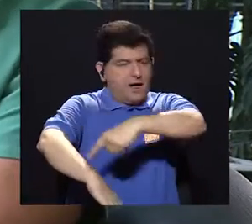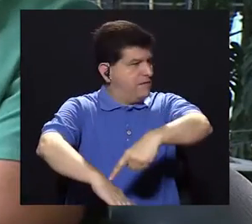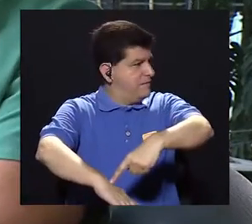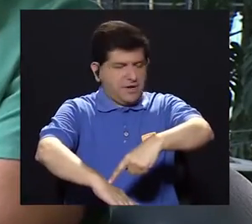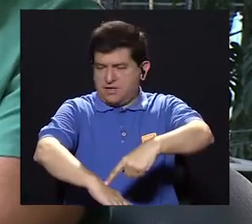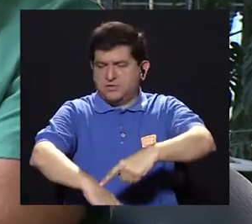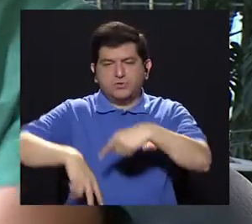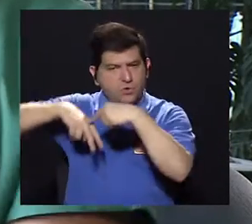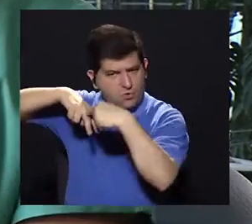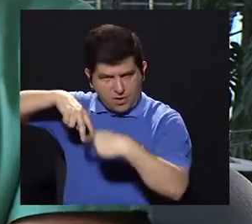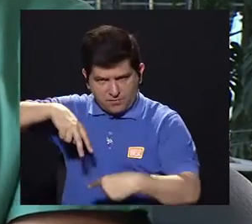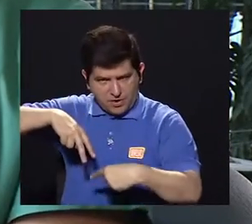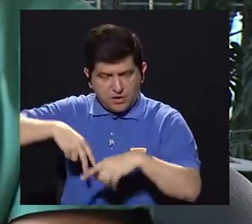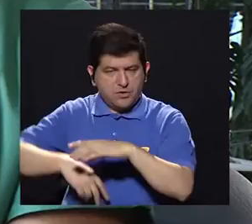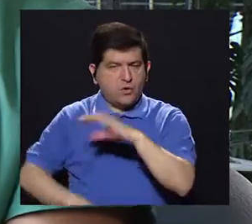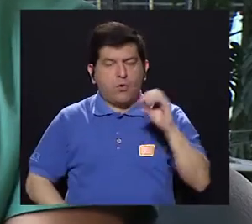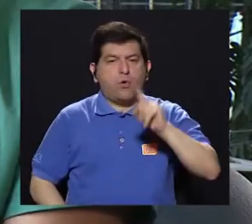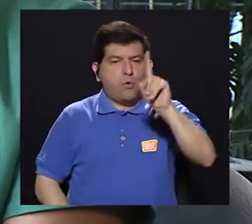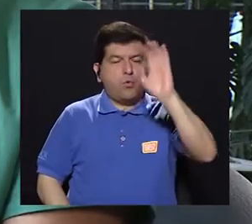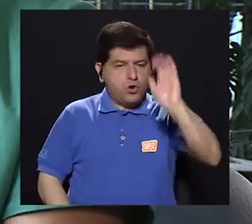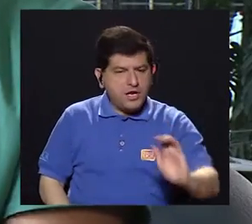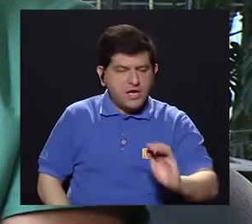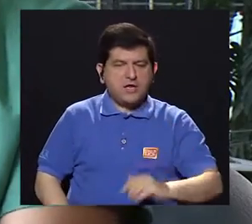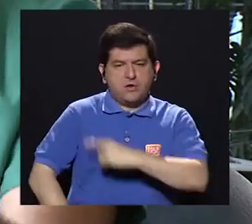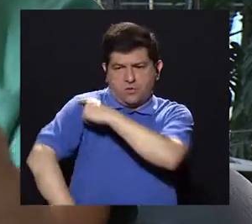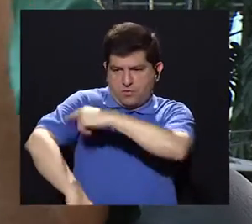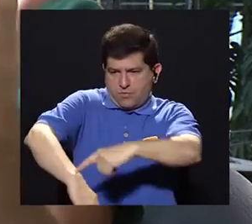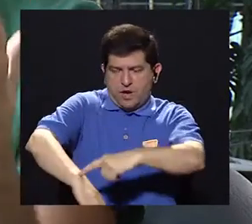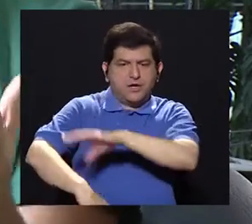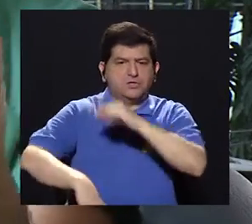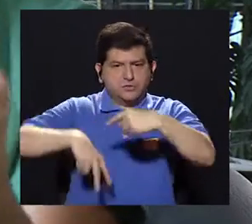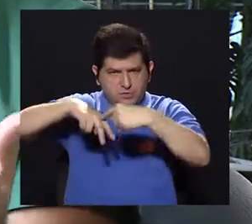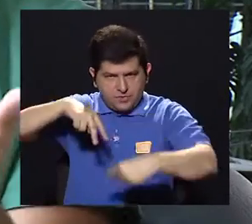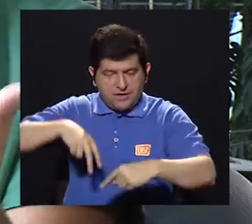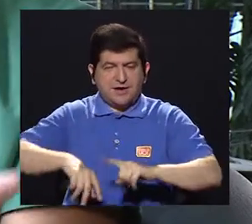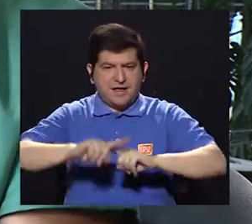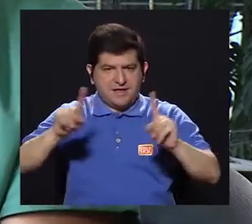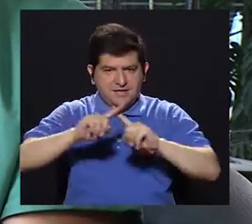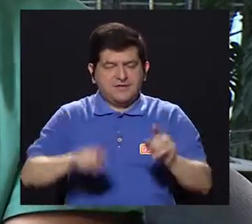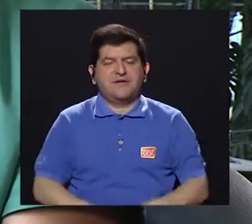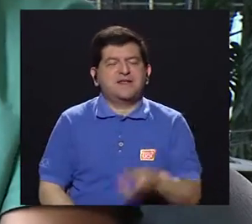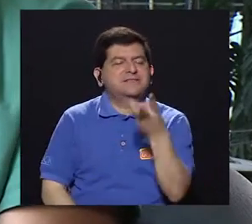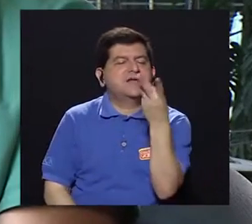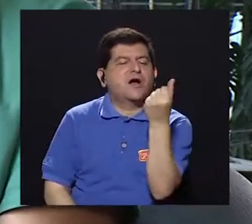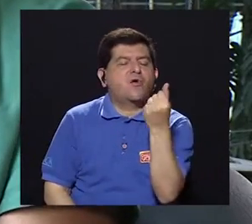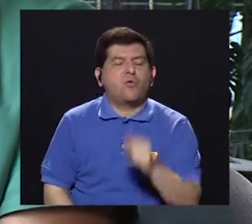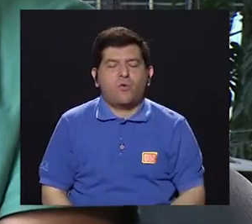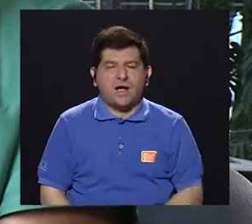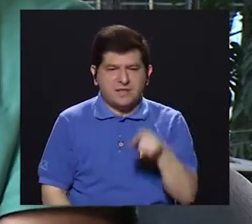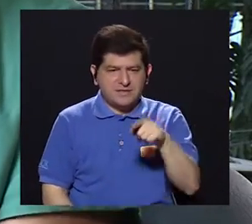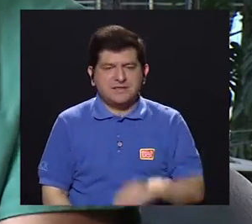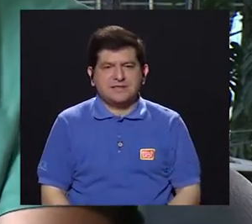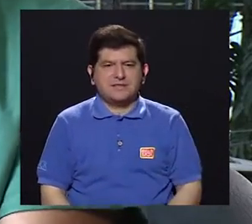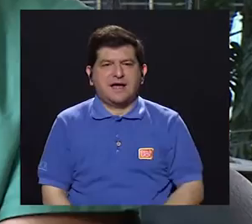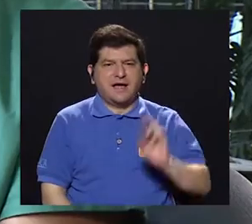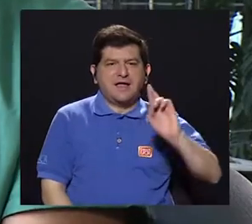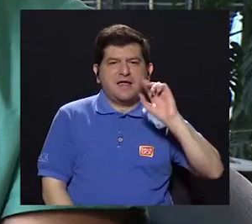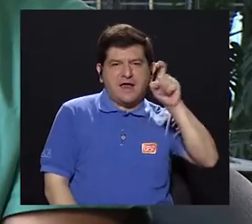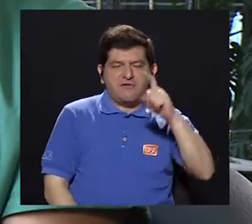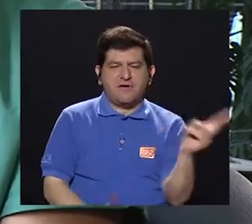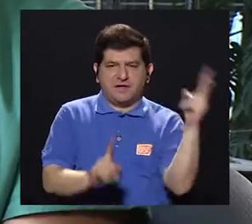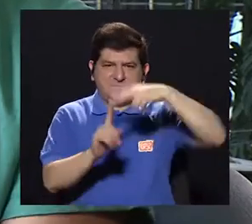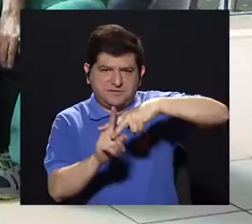brazo mío o la pierna mía del brazo de un niño, ¿verdad? Uh-huh. Entonces ahí es donde viene la diferenciación entre las dosis, o sea, la cantidad de radiación que cada uno va a